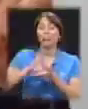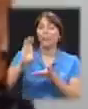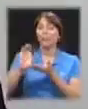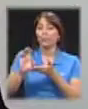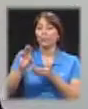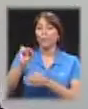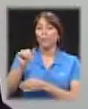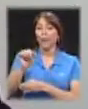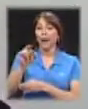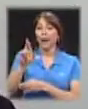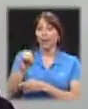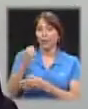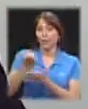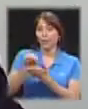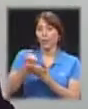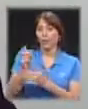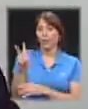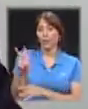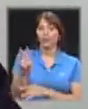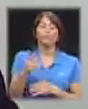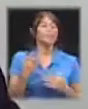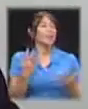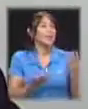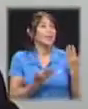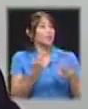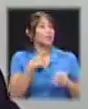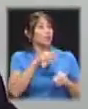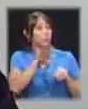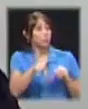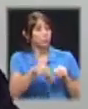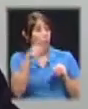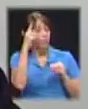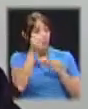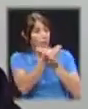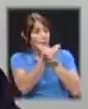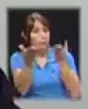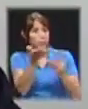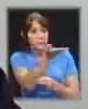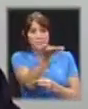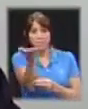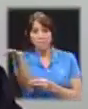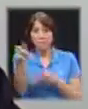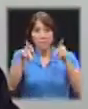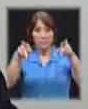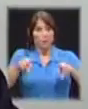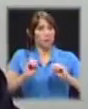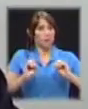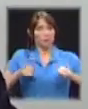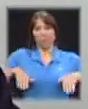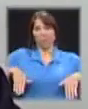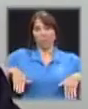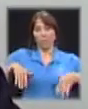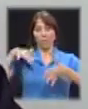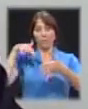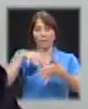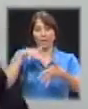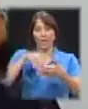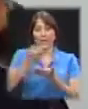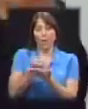aquí un paréntesis, don Fernando. Para las amigas y amigos que no son estudiantes de